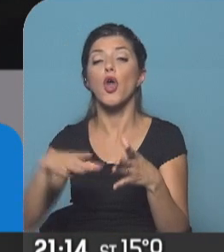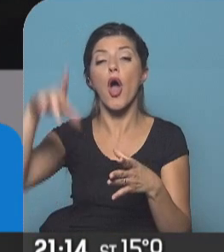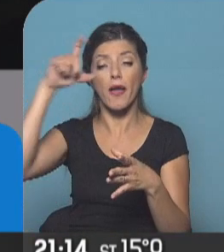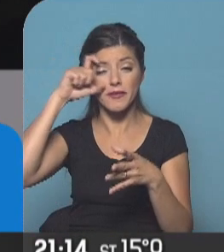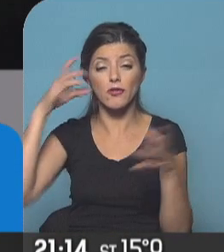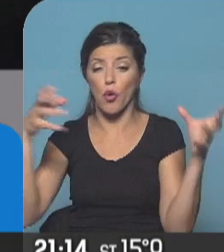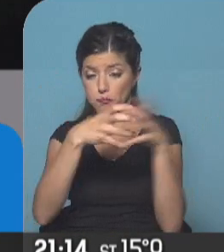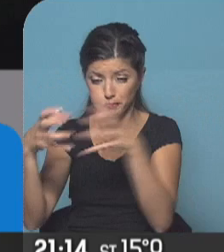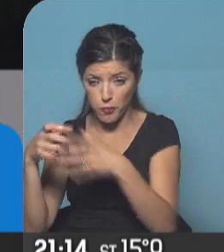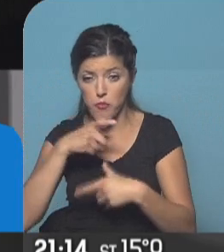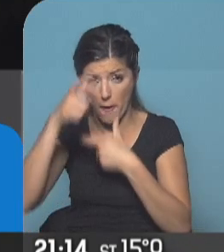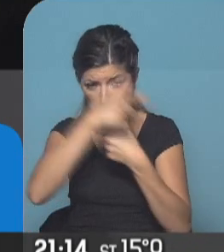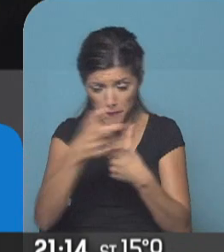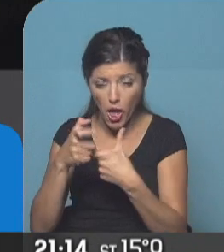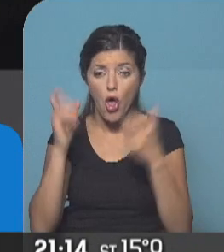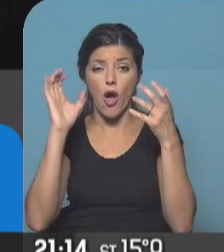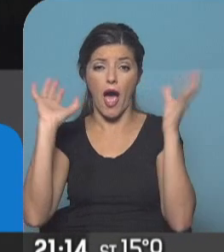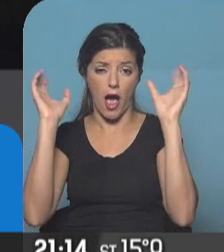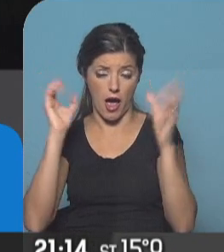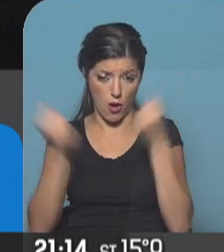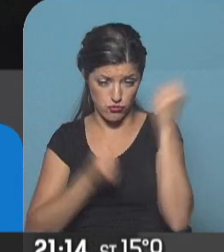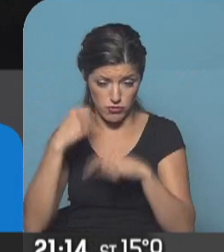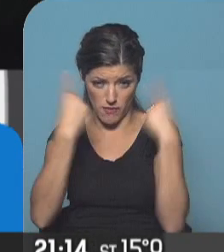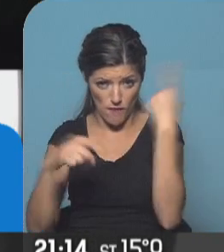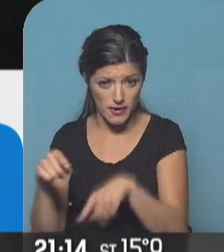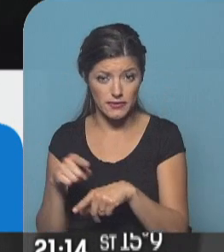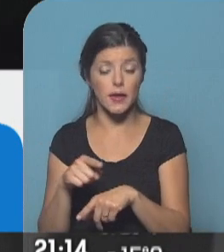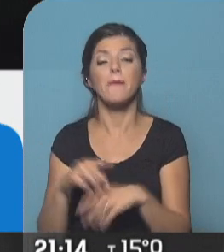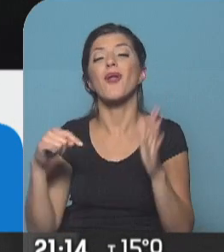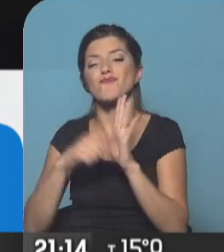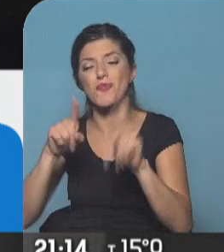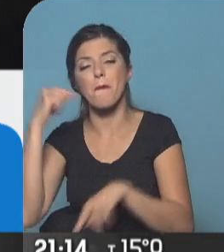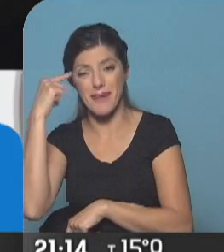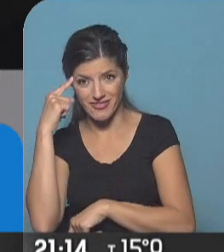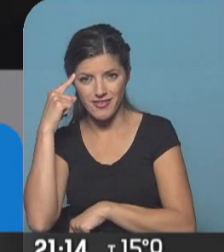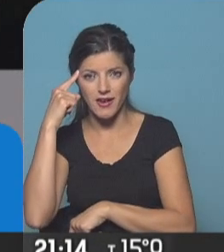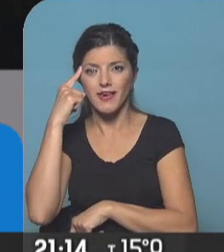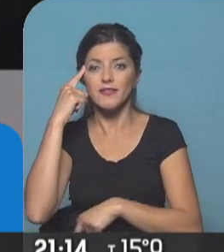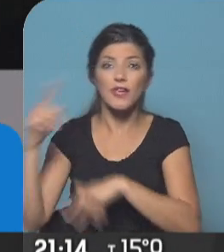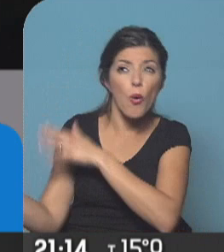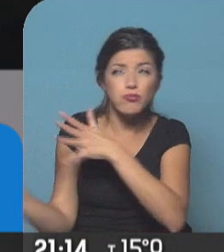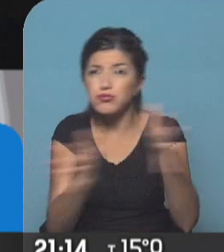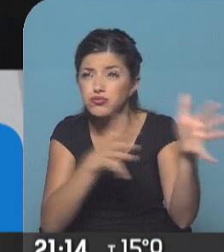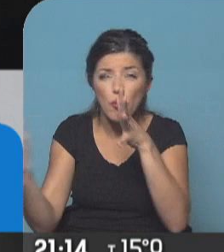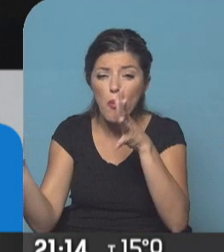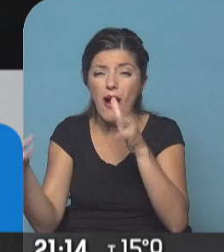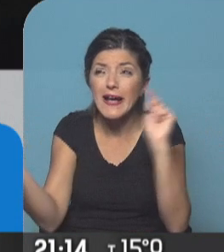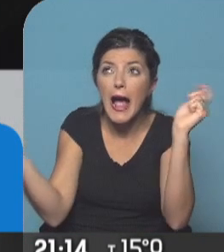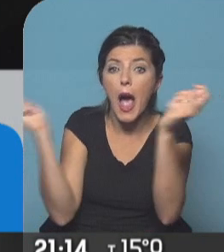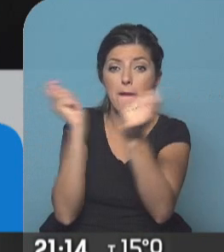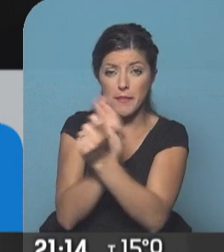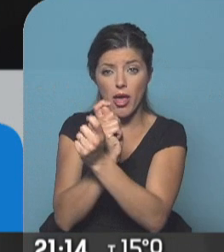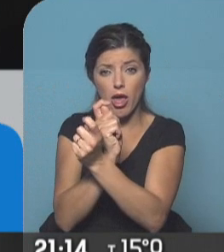en el lugar pero cuando va cambiando el viento el humo el espeso humo negro se viene en contra y no deja